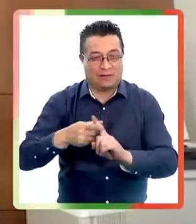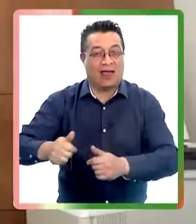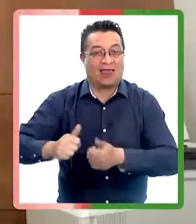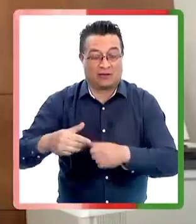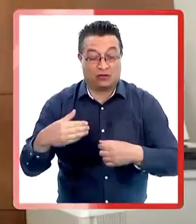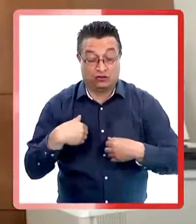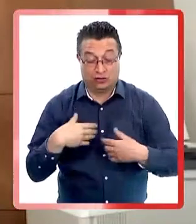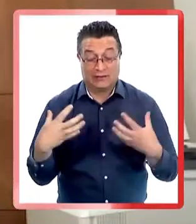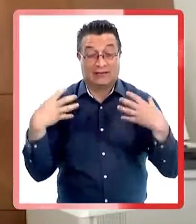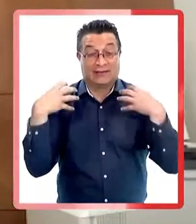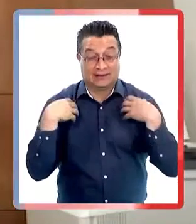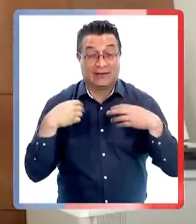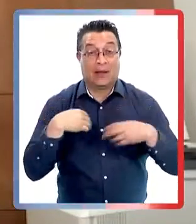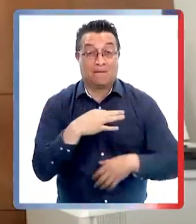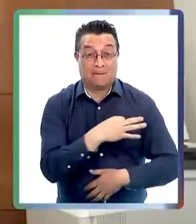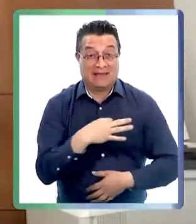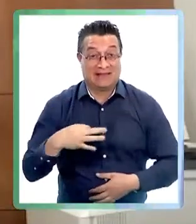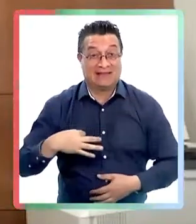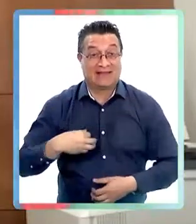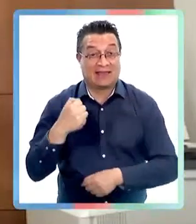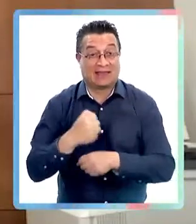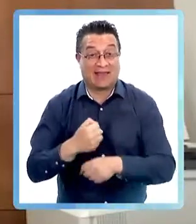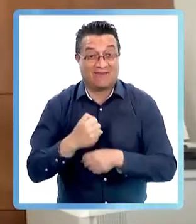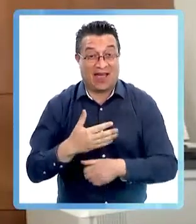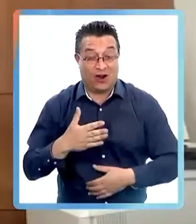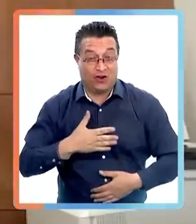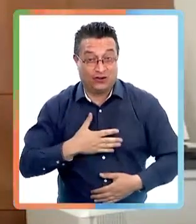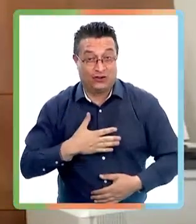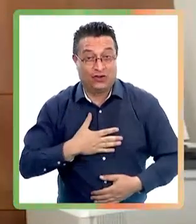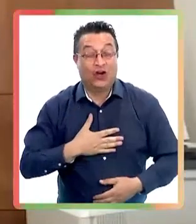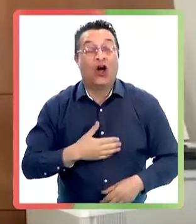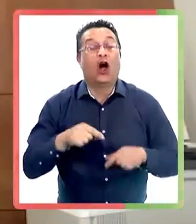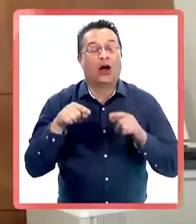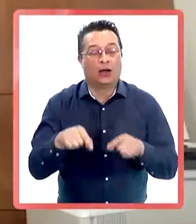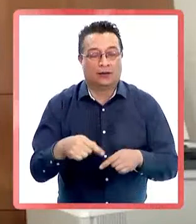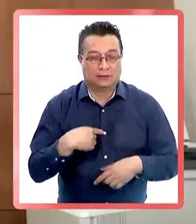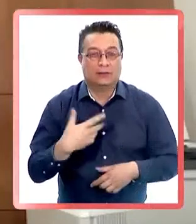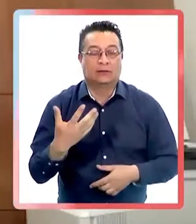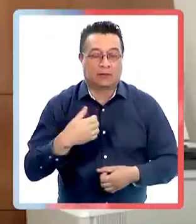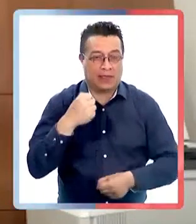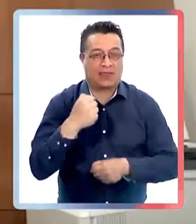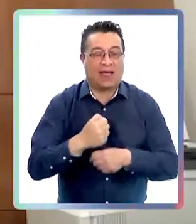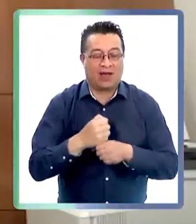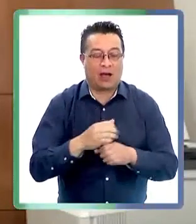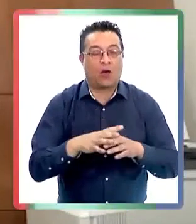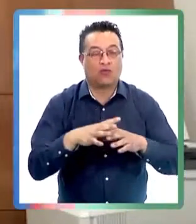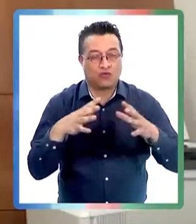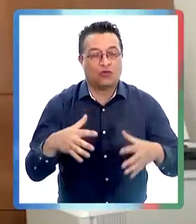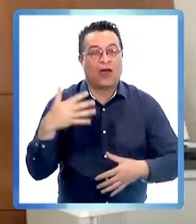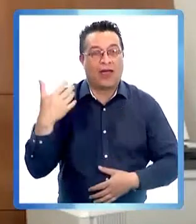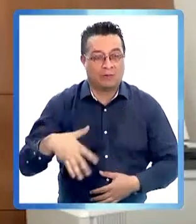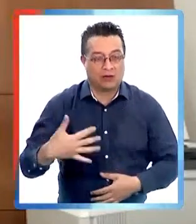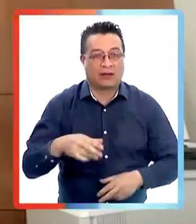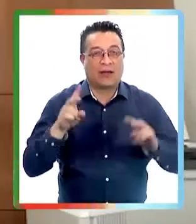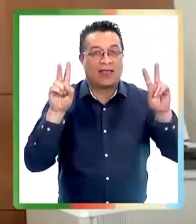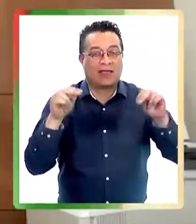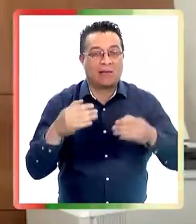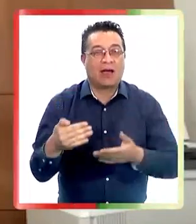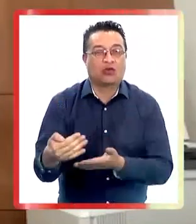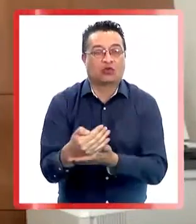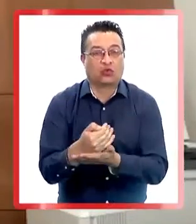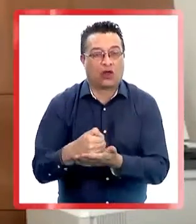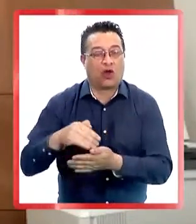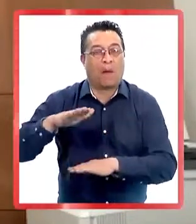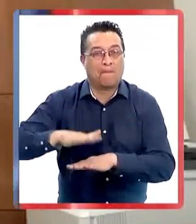cartera que me toca encabezar como ministra del Trabajo y Previsión Social, hemos tenido tareas bien importantes, el tema del